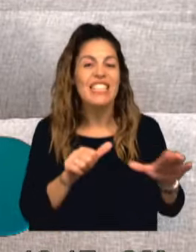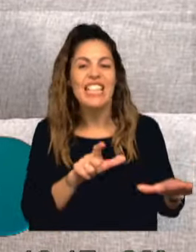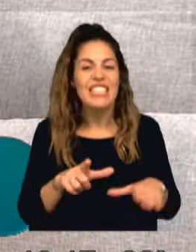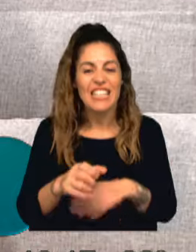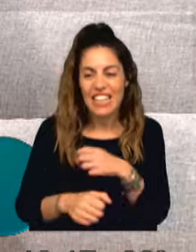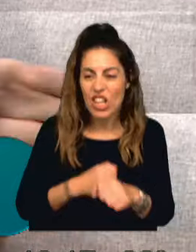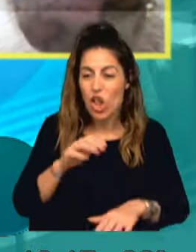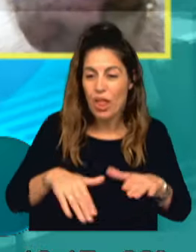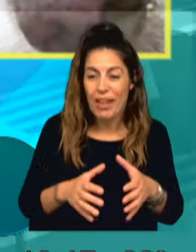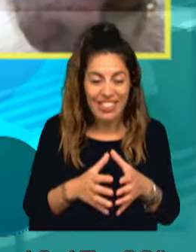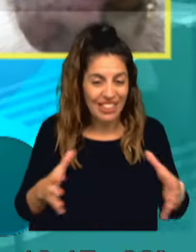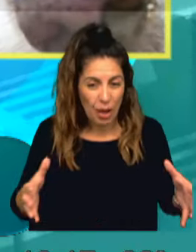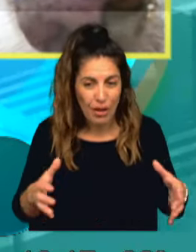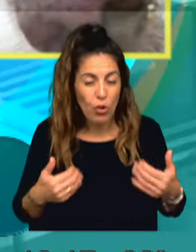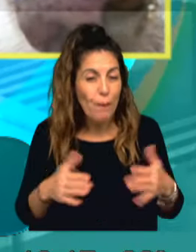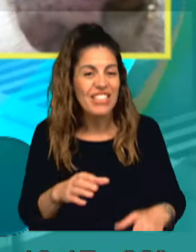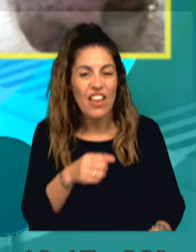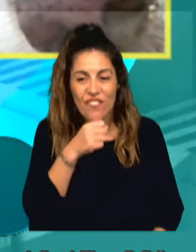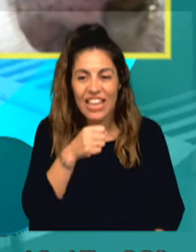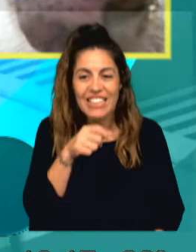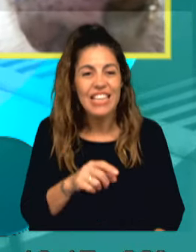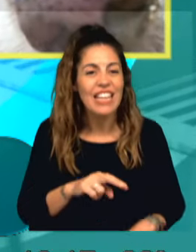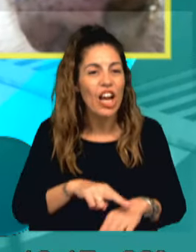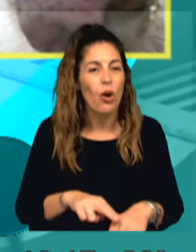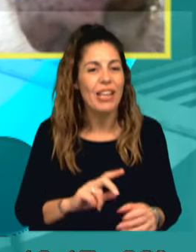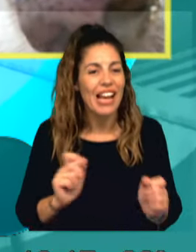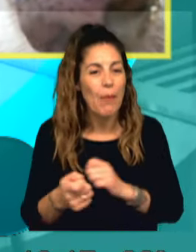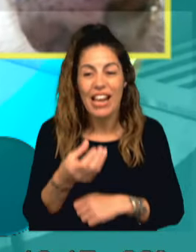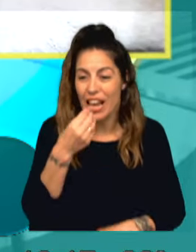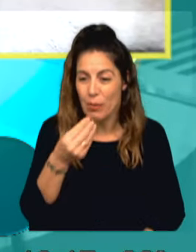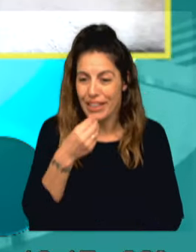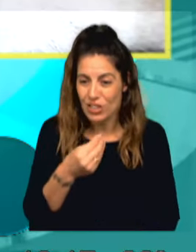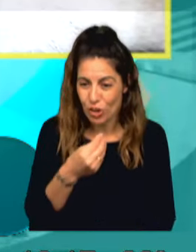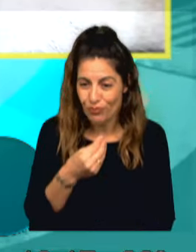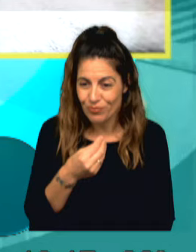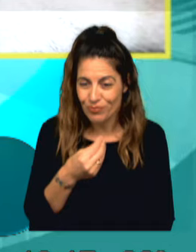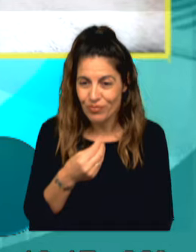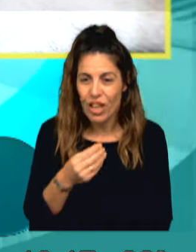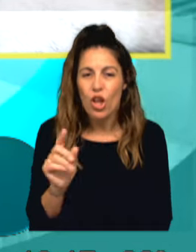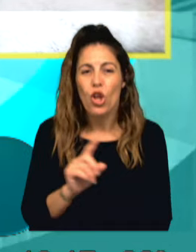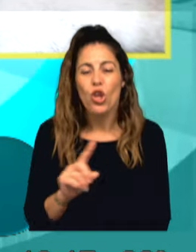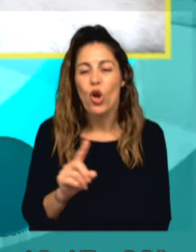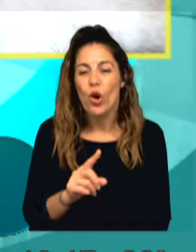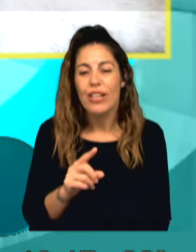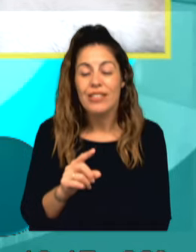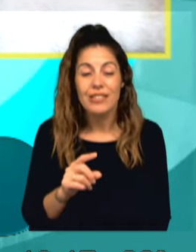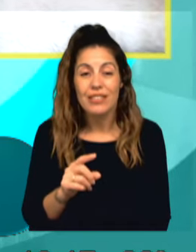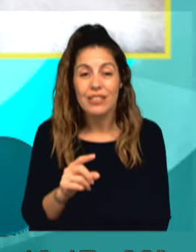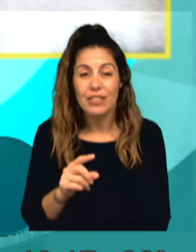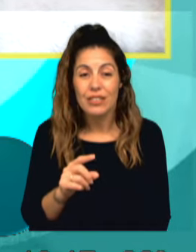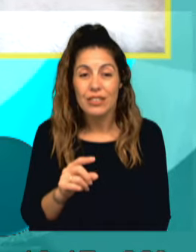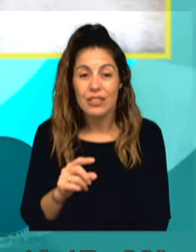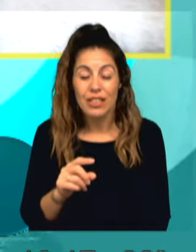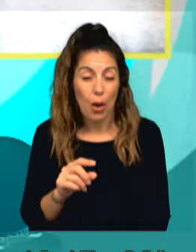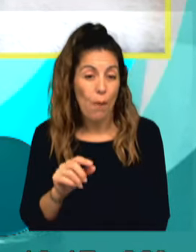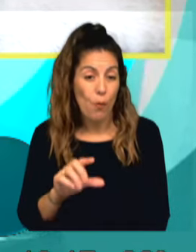años depende del tamaño cuando entra la vejez también a veces se sugiere cambiar la la alimentación que no es no es algo menor